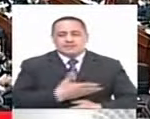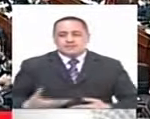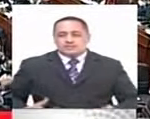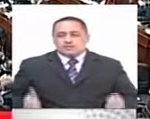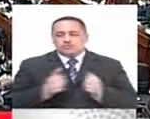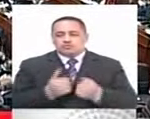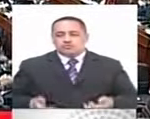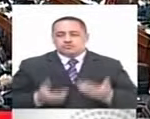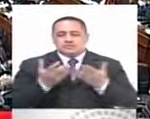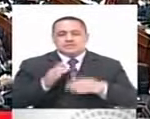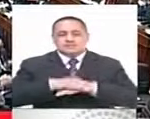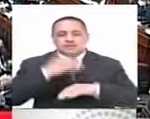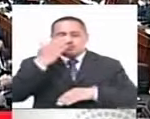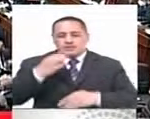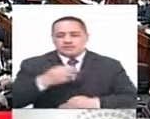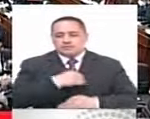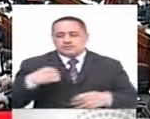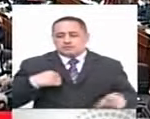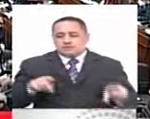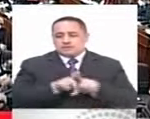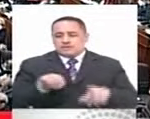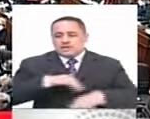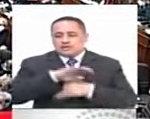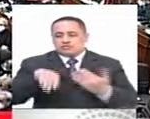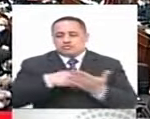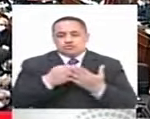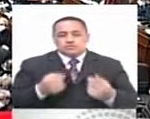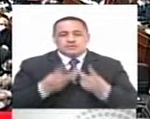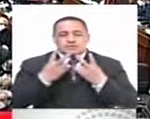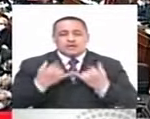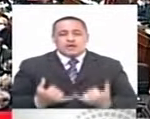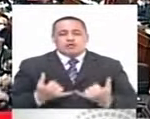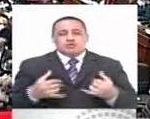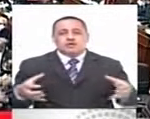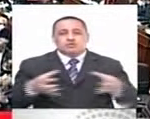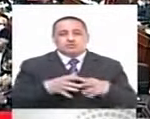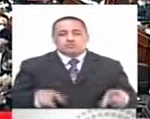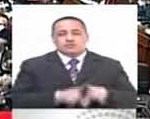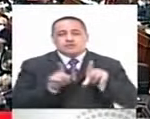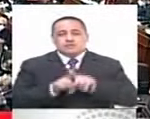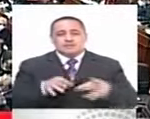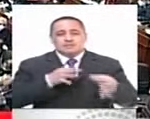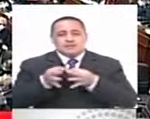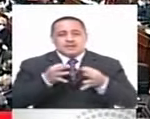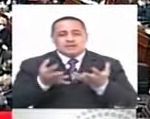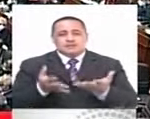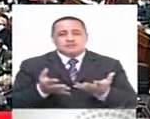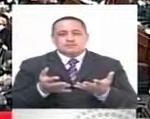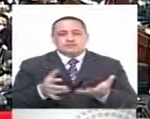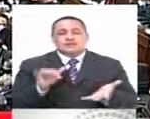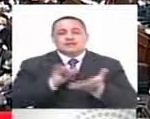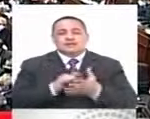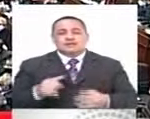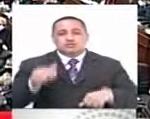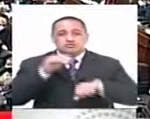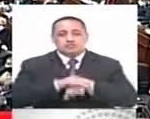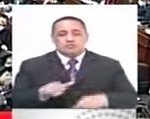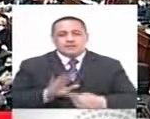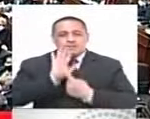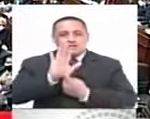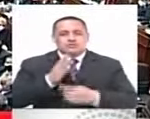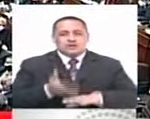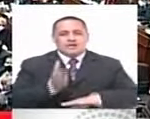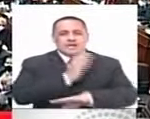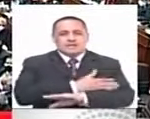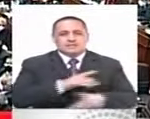suyo saludar a la Premier y a todo el gabinete. Asimismo, señalar que respecto a la presentación